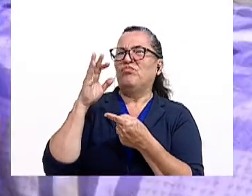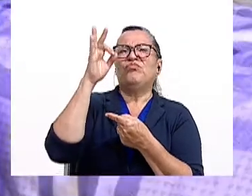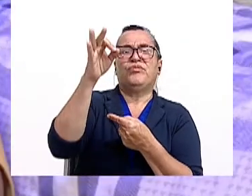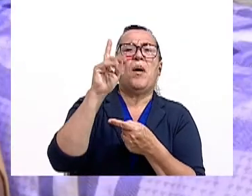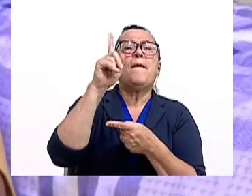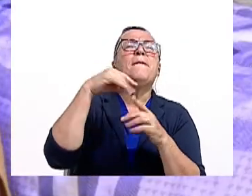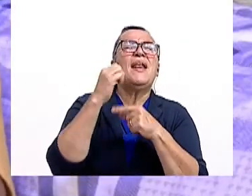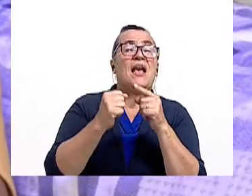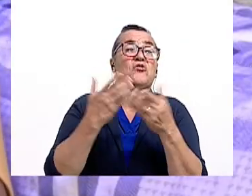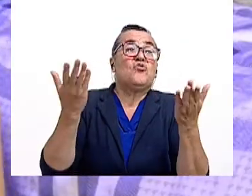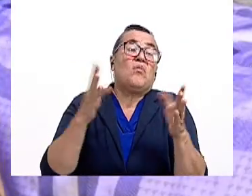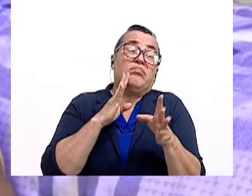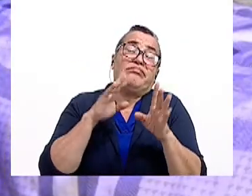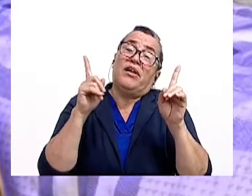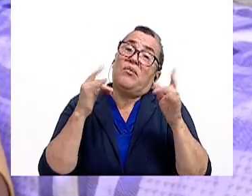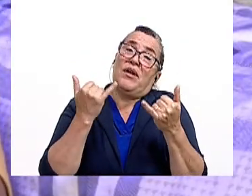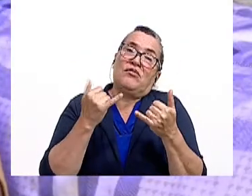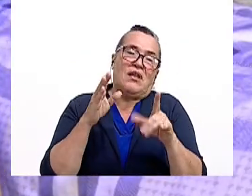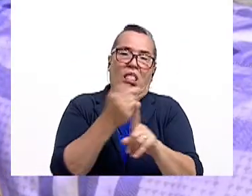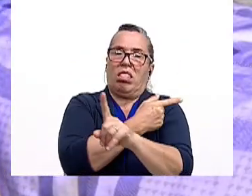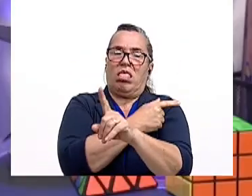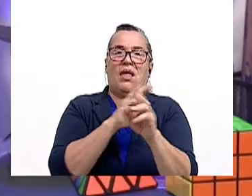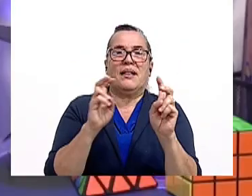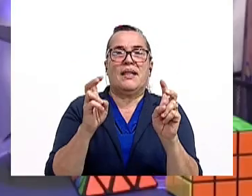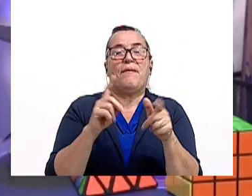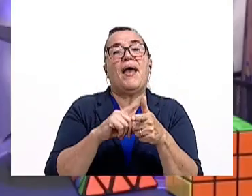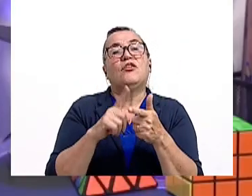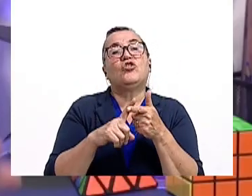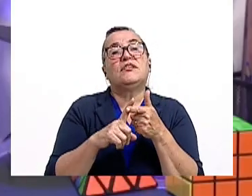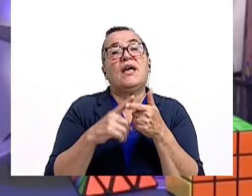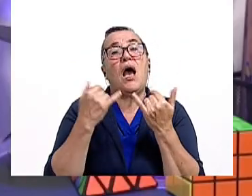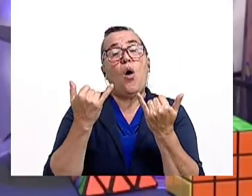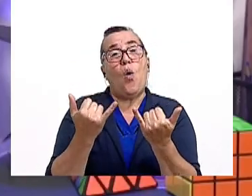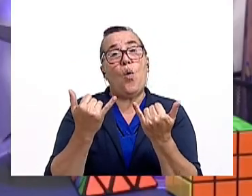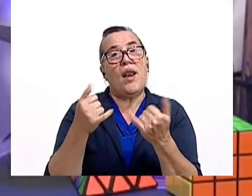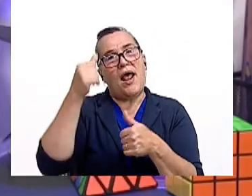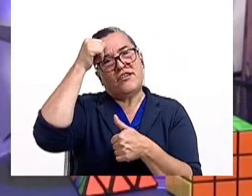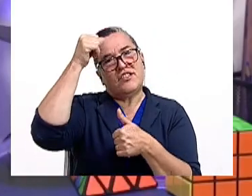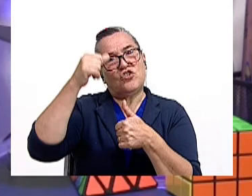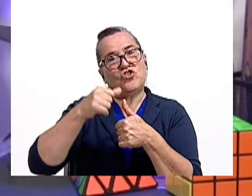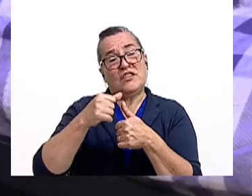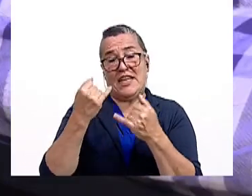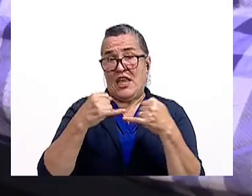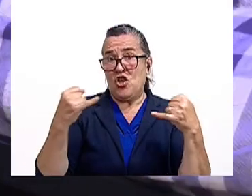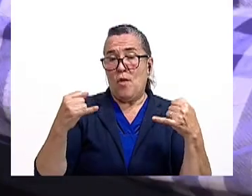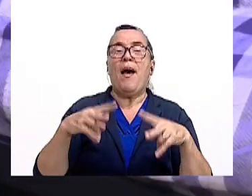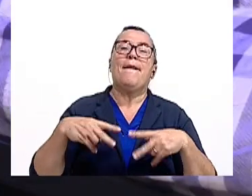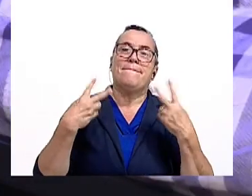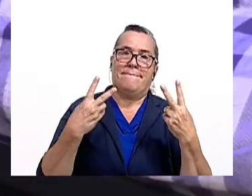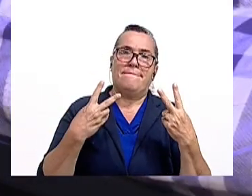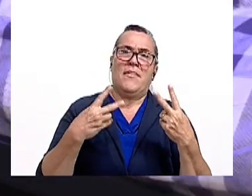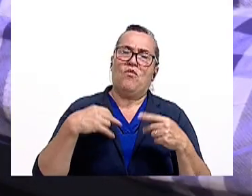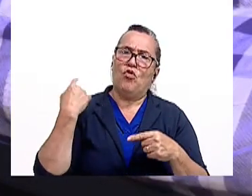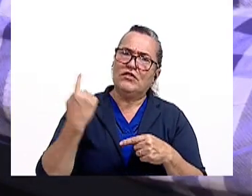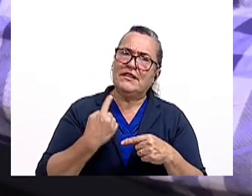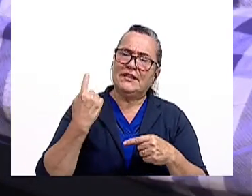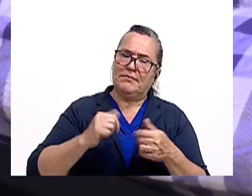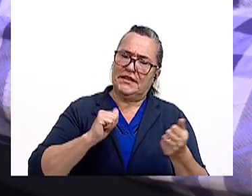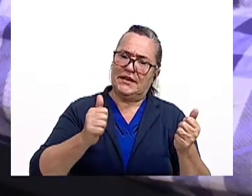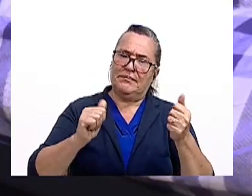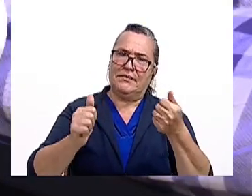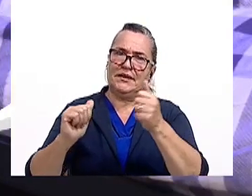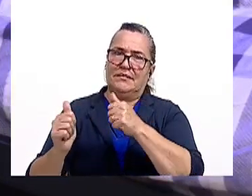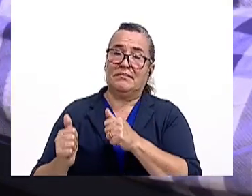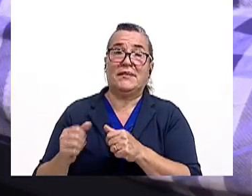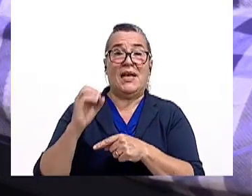años? Pero bueno, ya me desvié del tema. Pero bueno, nada más recuerden que el idioma está vivo y en constante cambio. Ah,